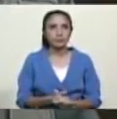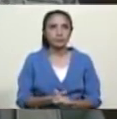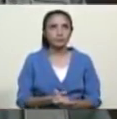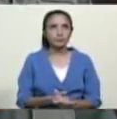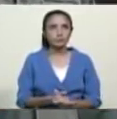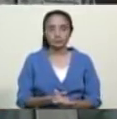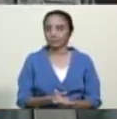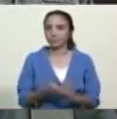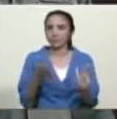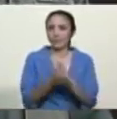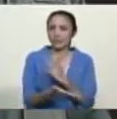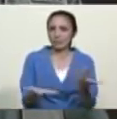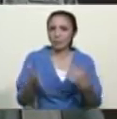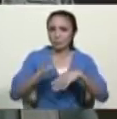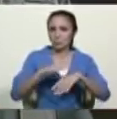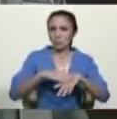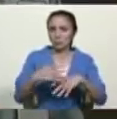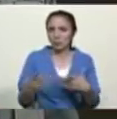¿Qué pasó?